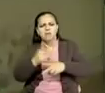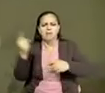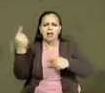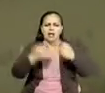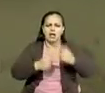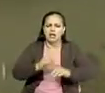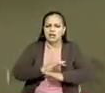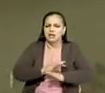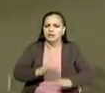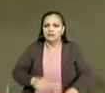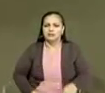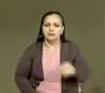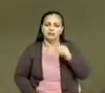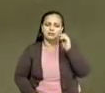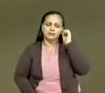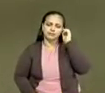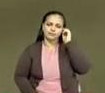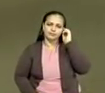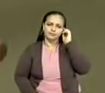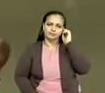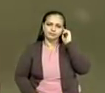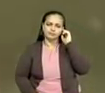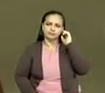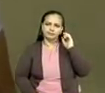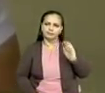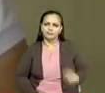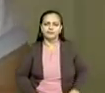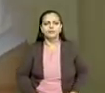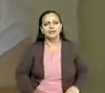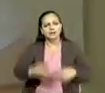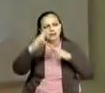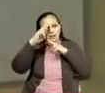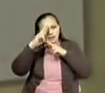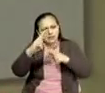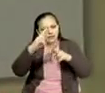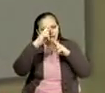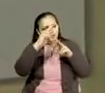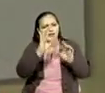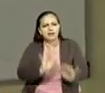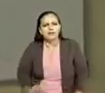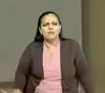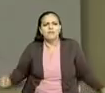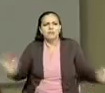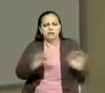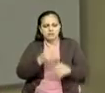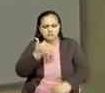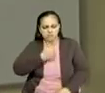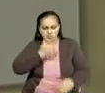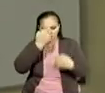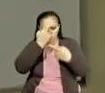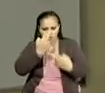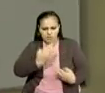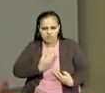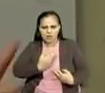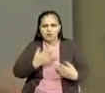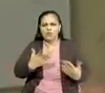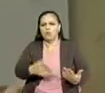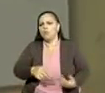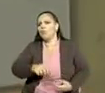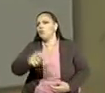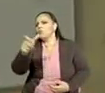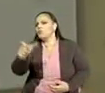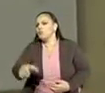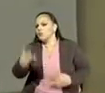hijas, hablándoles acerca del respeto hacia ellos mismos y el respeto hacia los demás. Y analizarnos también si nosotros en casa estamos dando algún